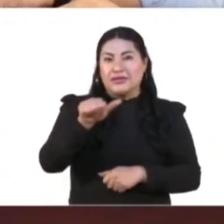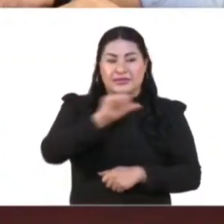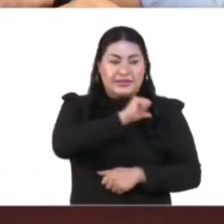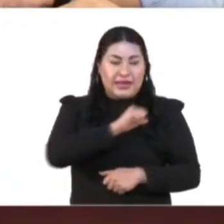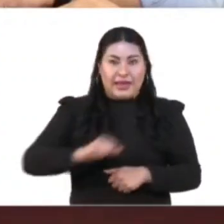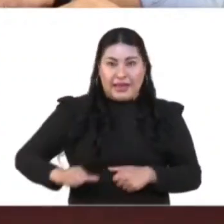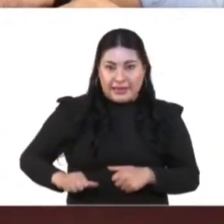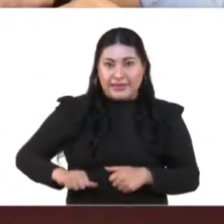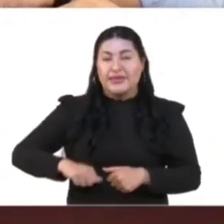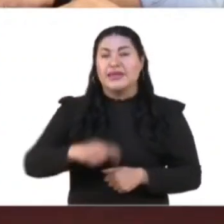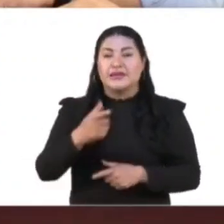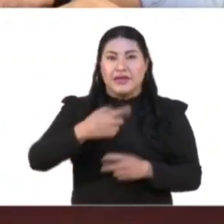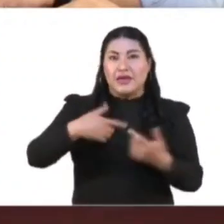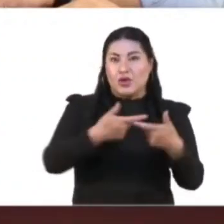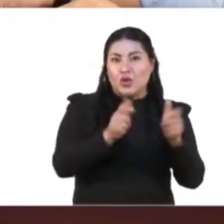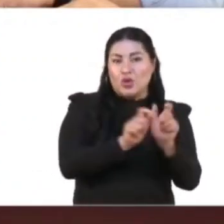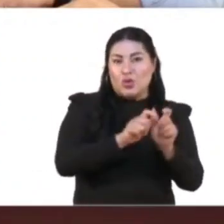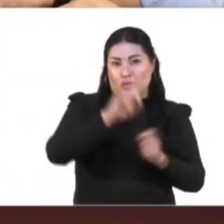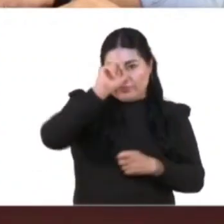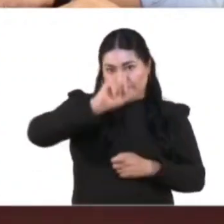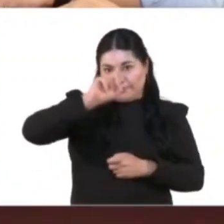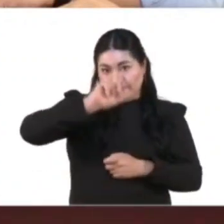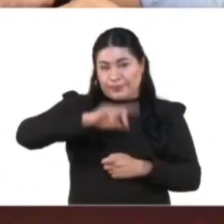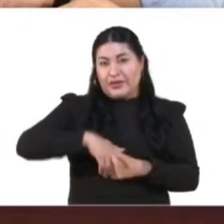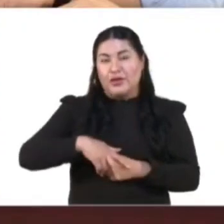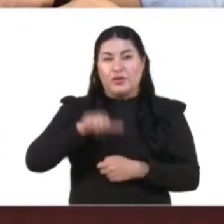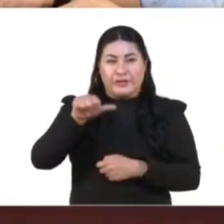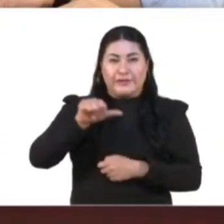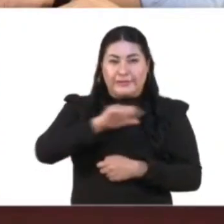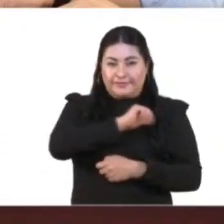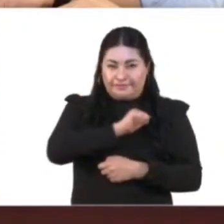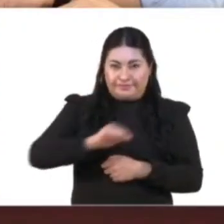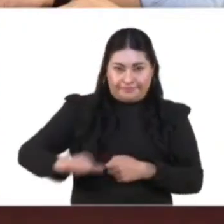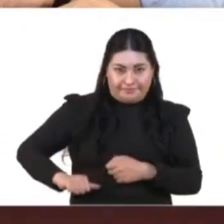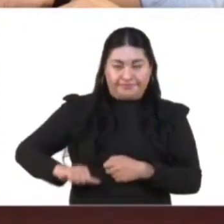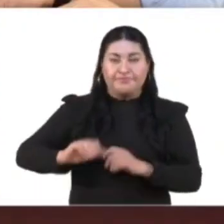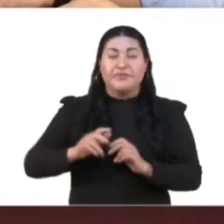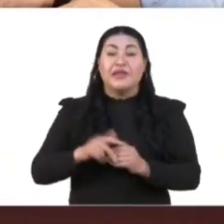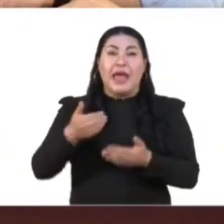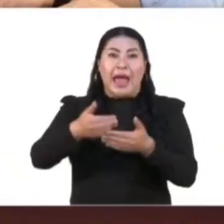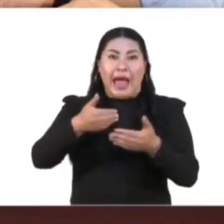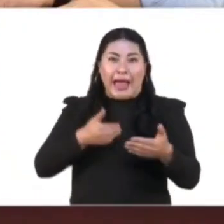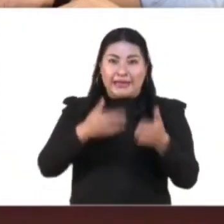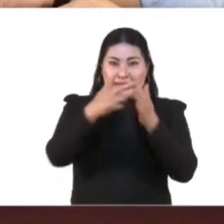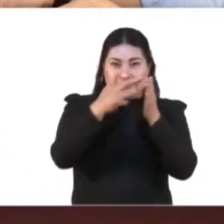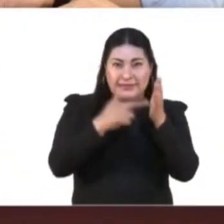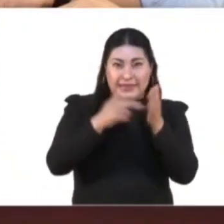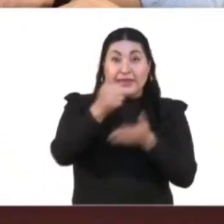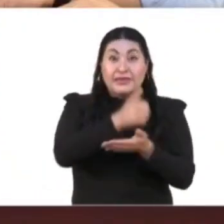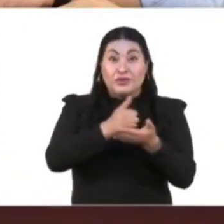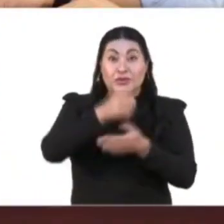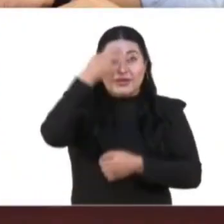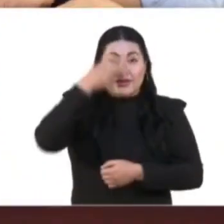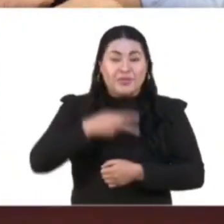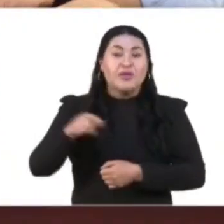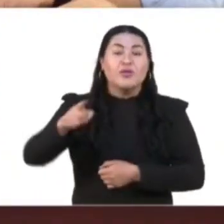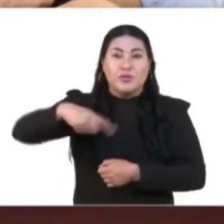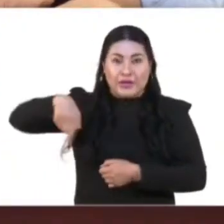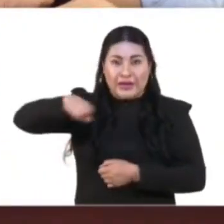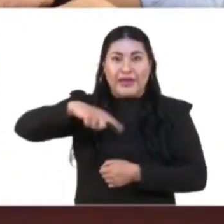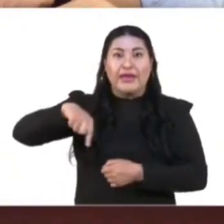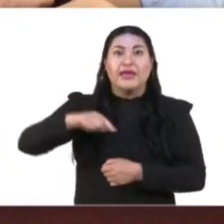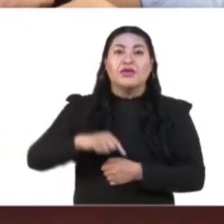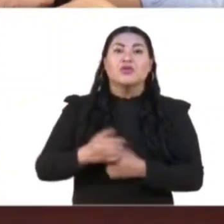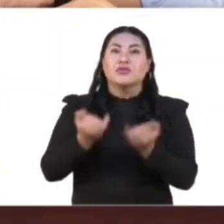civil de las 16 alcaldías, en el que, como lo establece el protocolo de la ciudad, estuvieron presentes